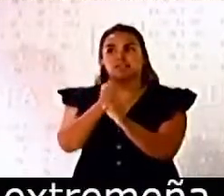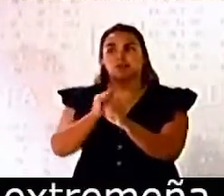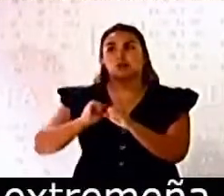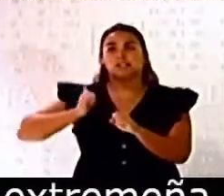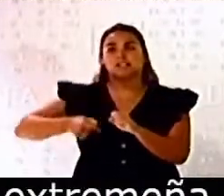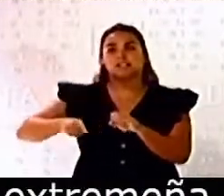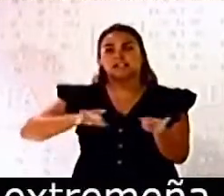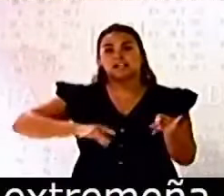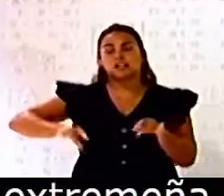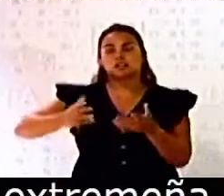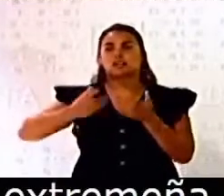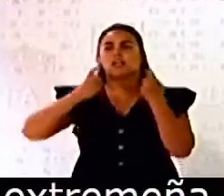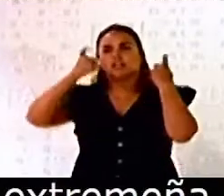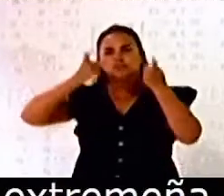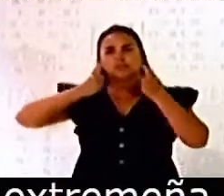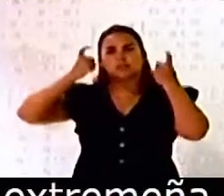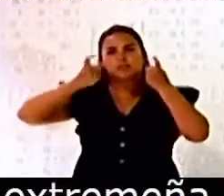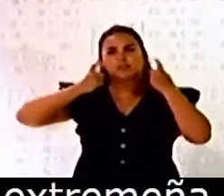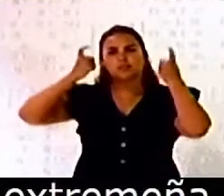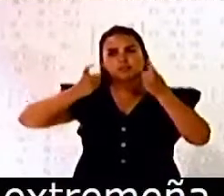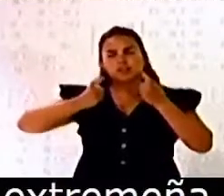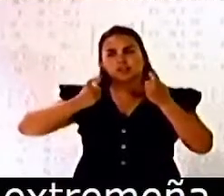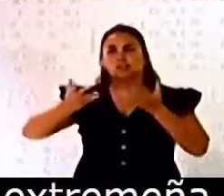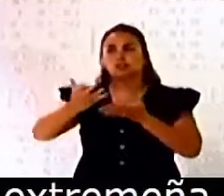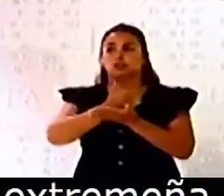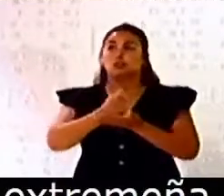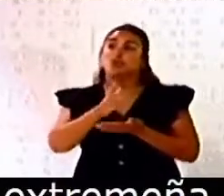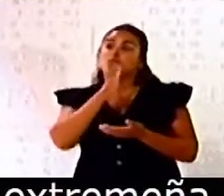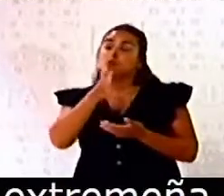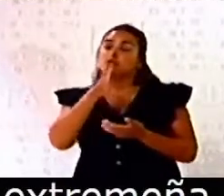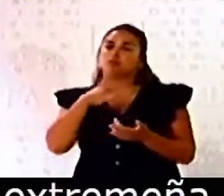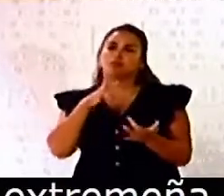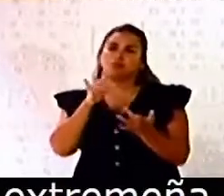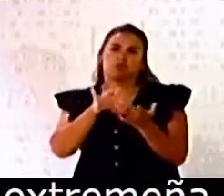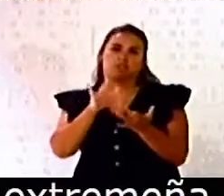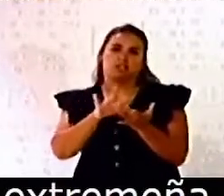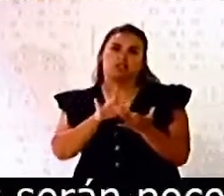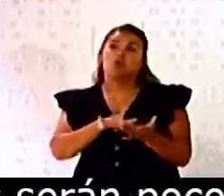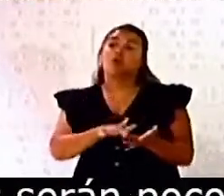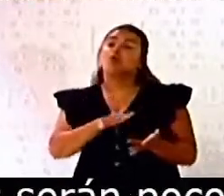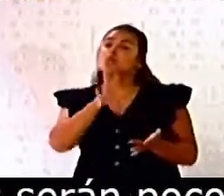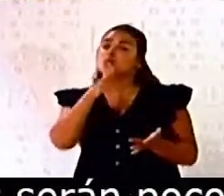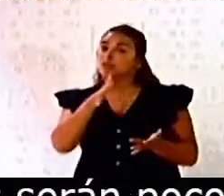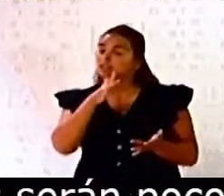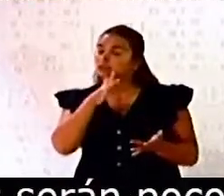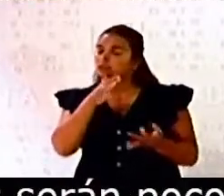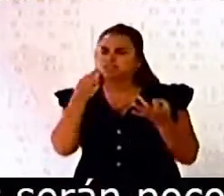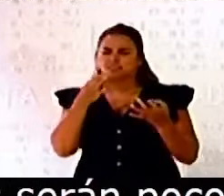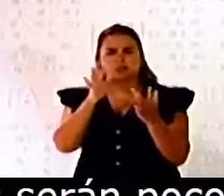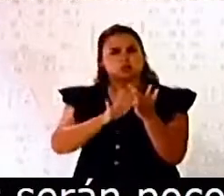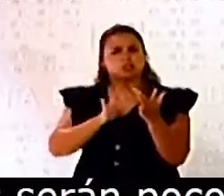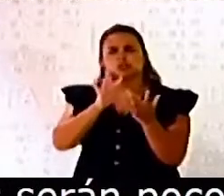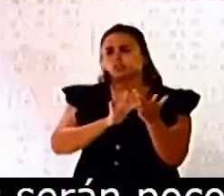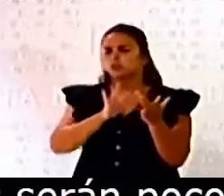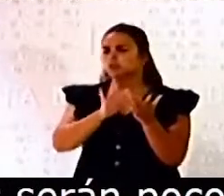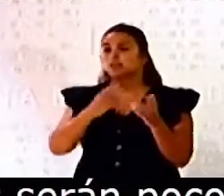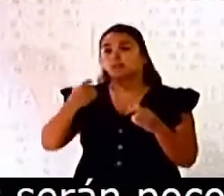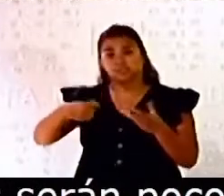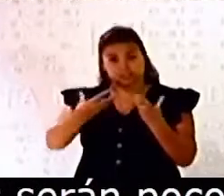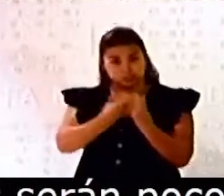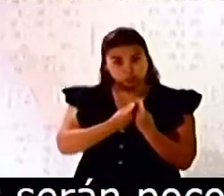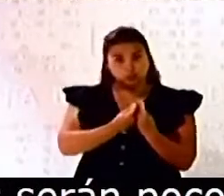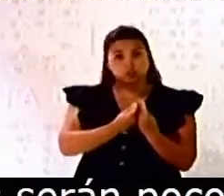región, todos los esfuerzos que hagamos serán pocos. Y para eso hablamos con ellos y para eso estamos en permanente contacto con ellos, el presidente de la